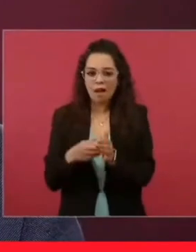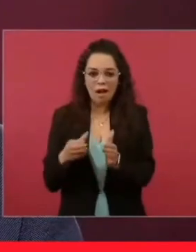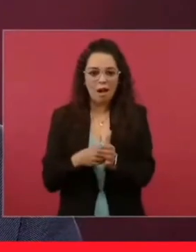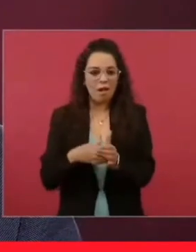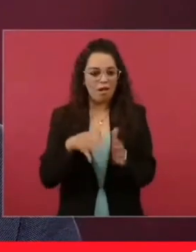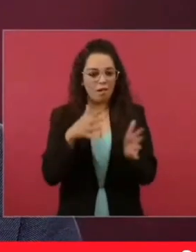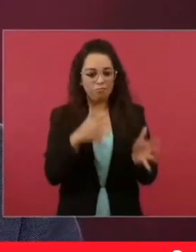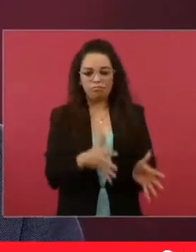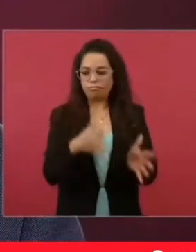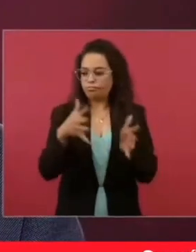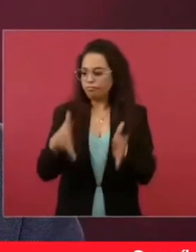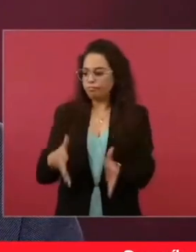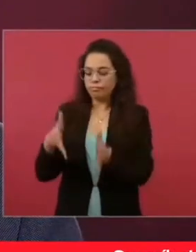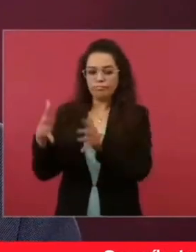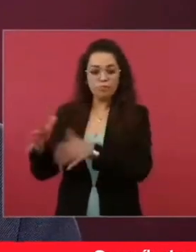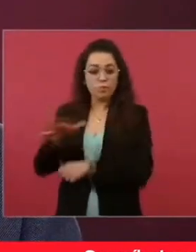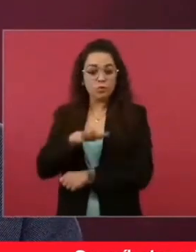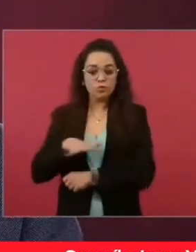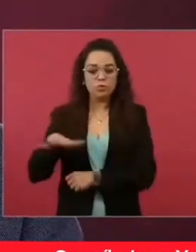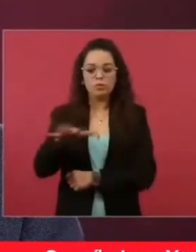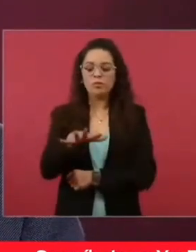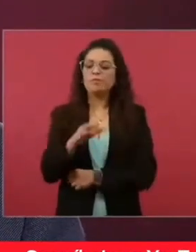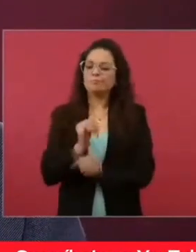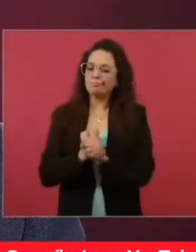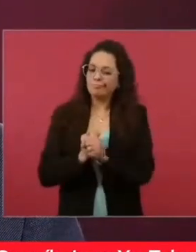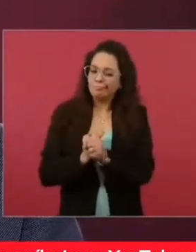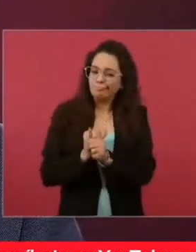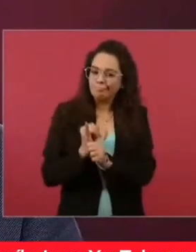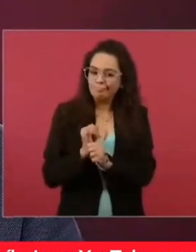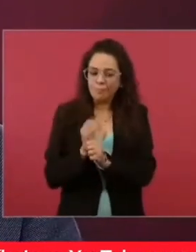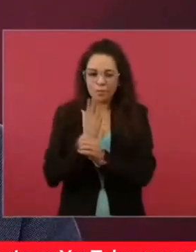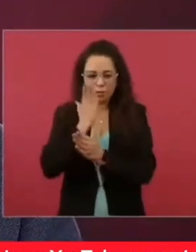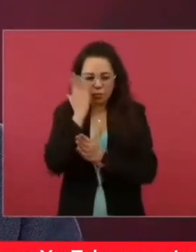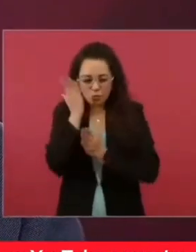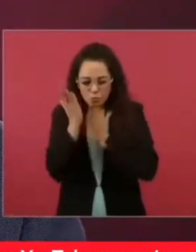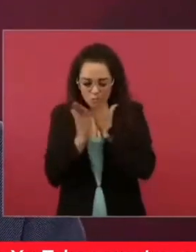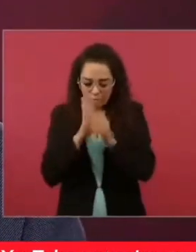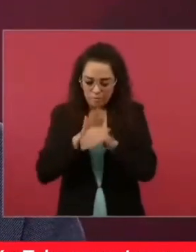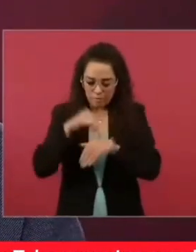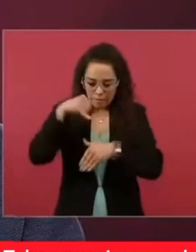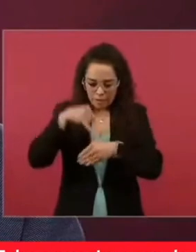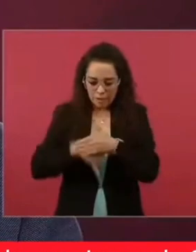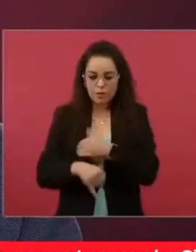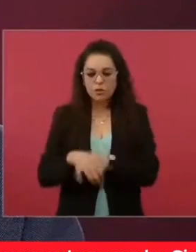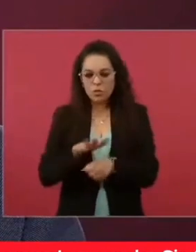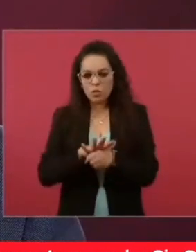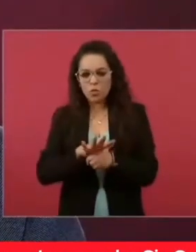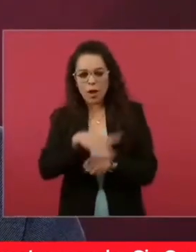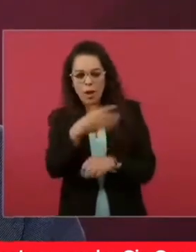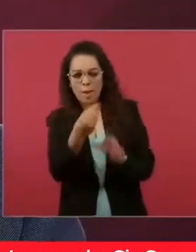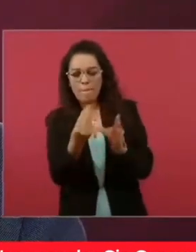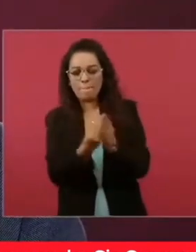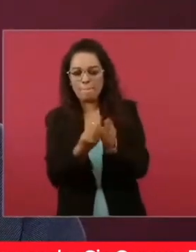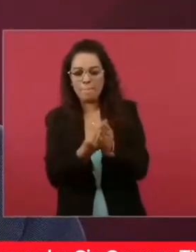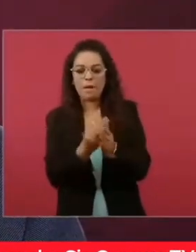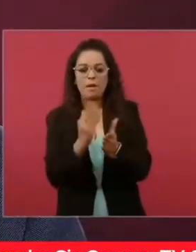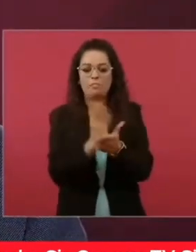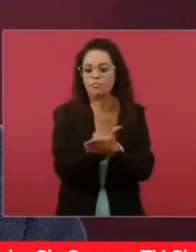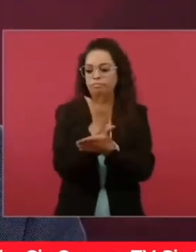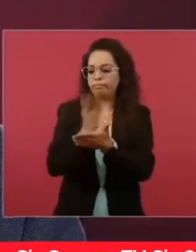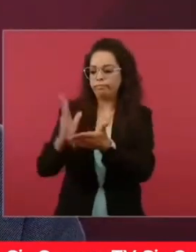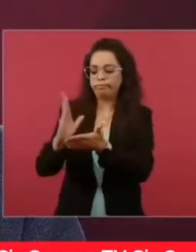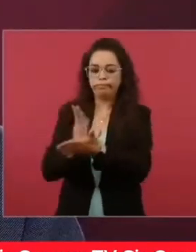las cuales se analizan se estudian se clasifican para poder determinar los sistemas de